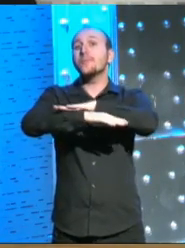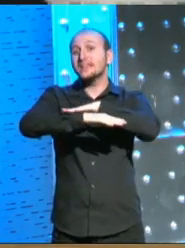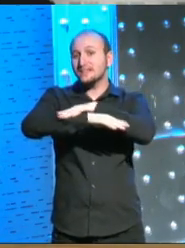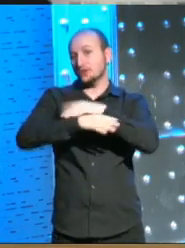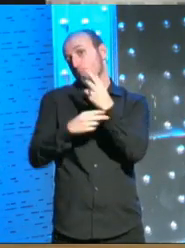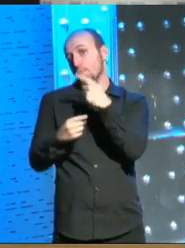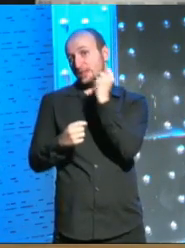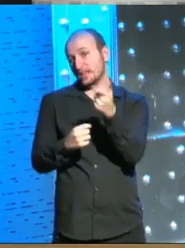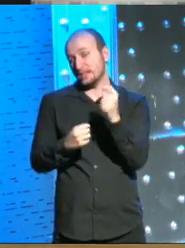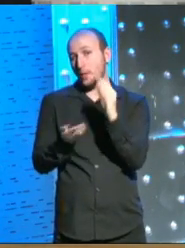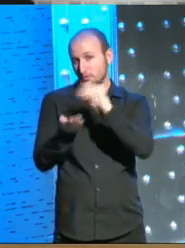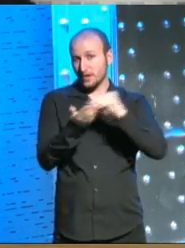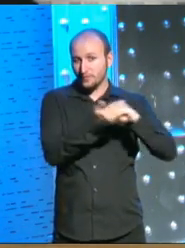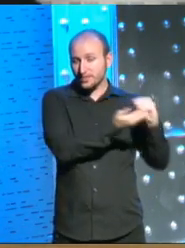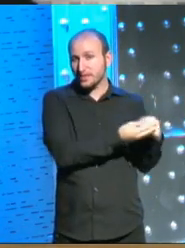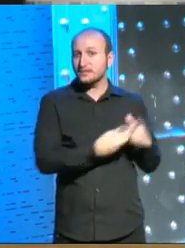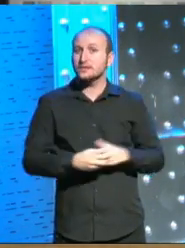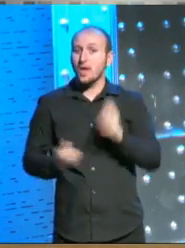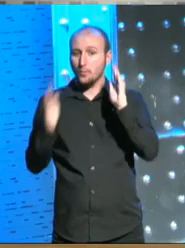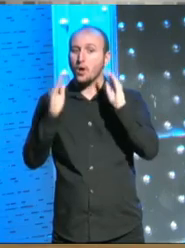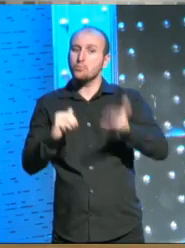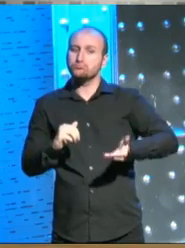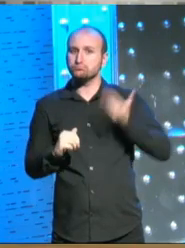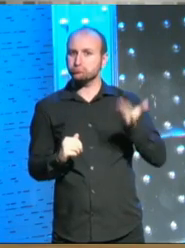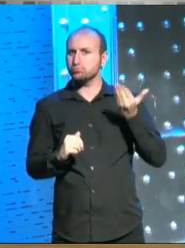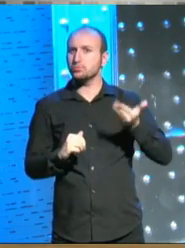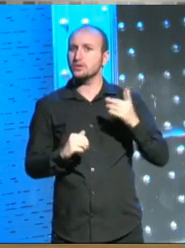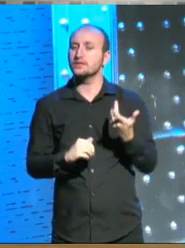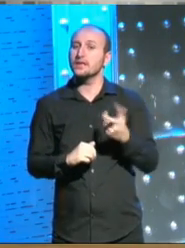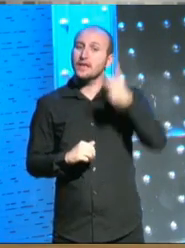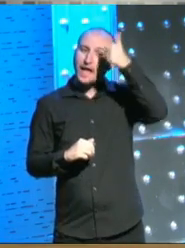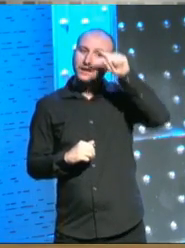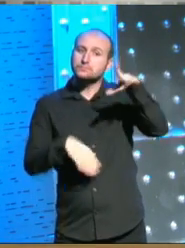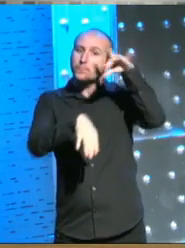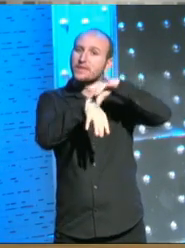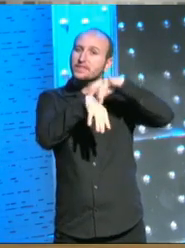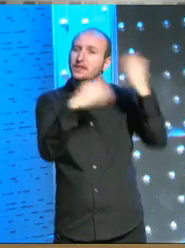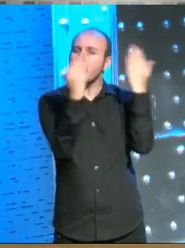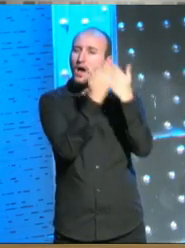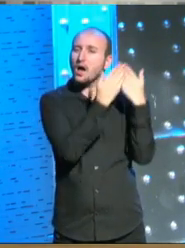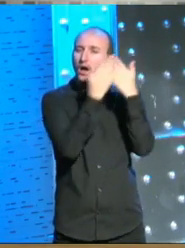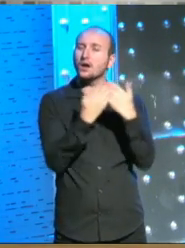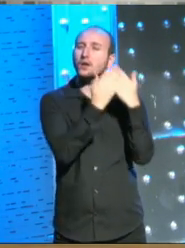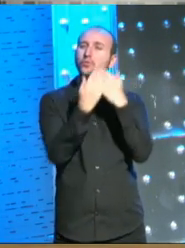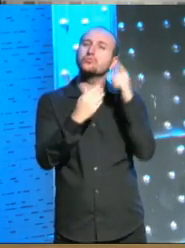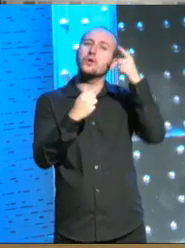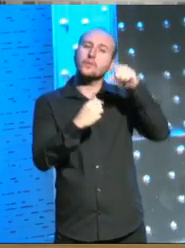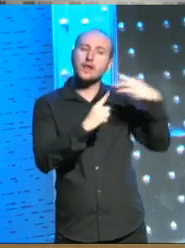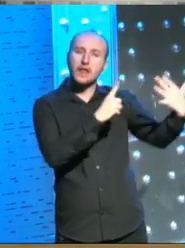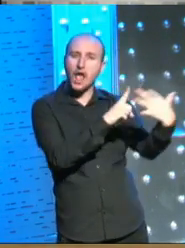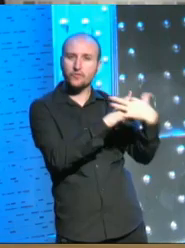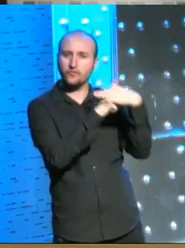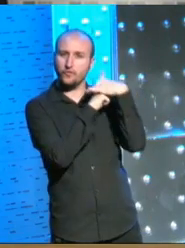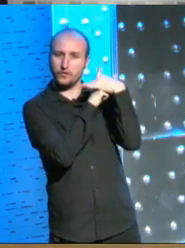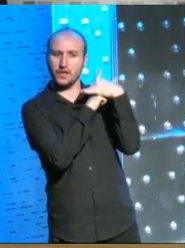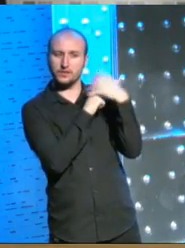hombre prominente en su época, y él estudió medicina y fue muy influido por el trabajo